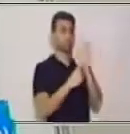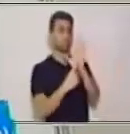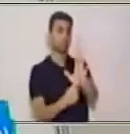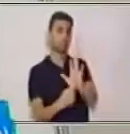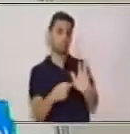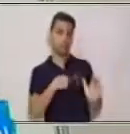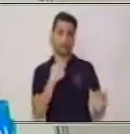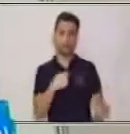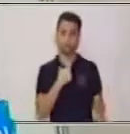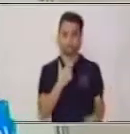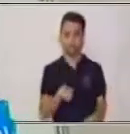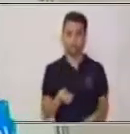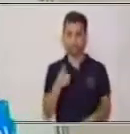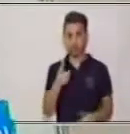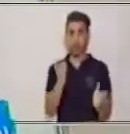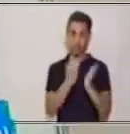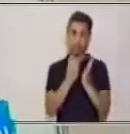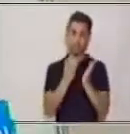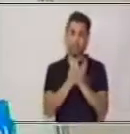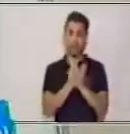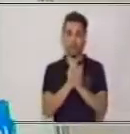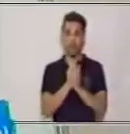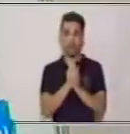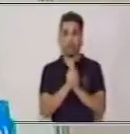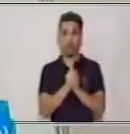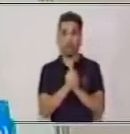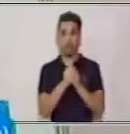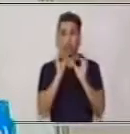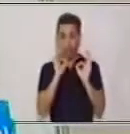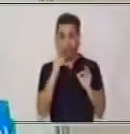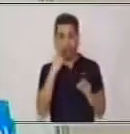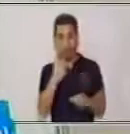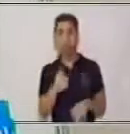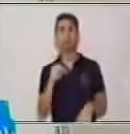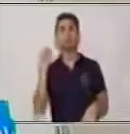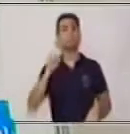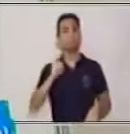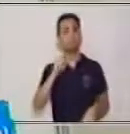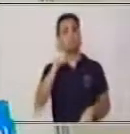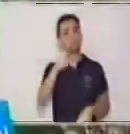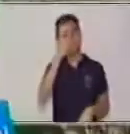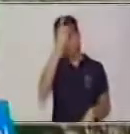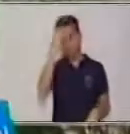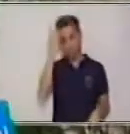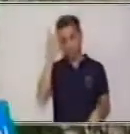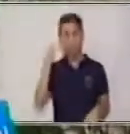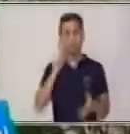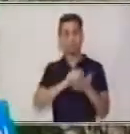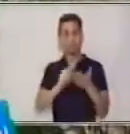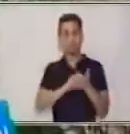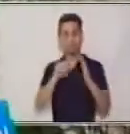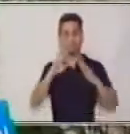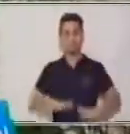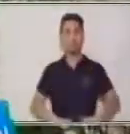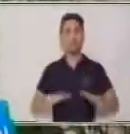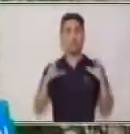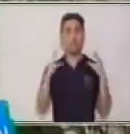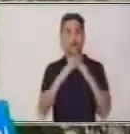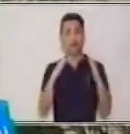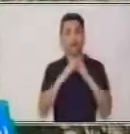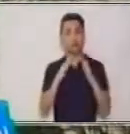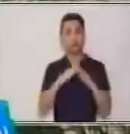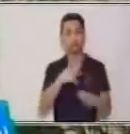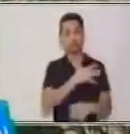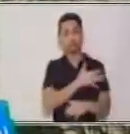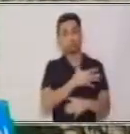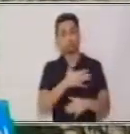el establecimiento y de esa manera demostrar que has estado trabajando con nosotros a lo largo de este